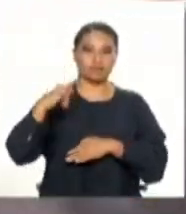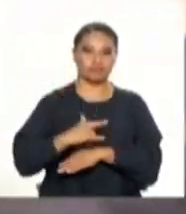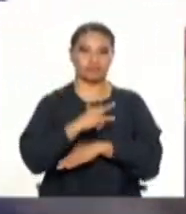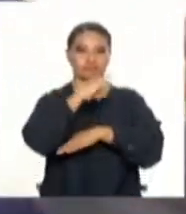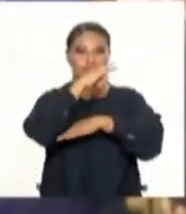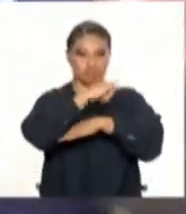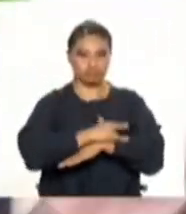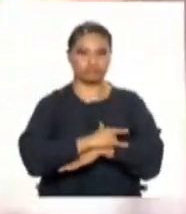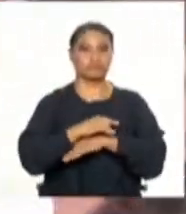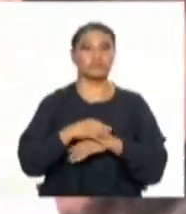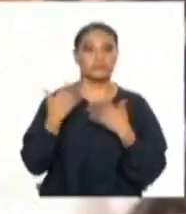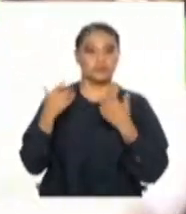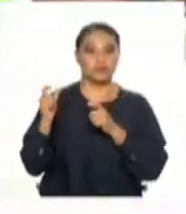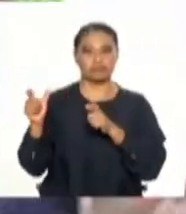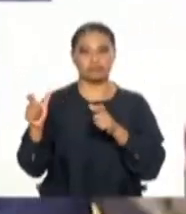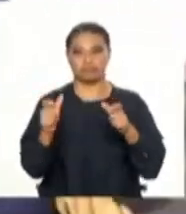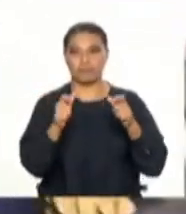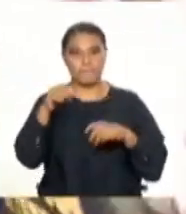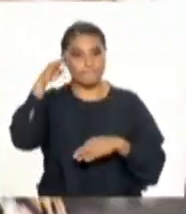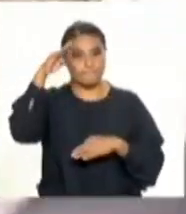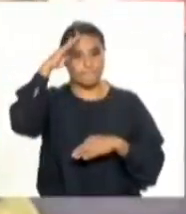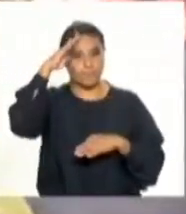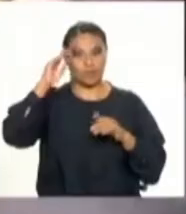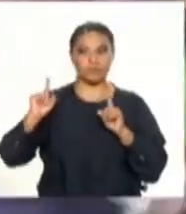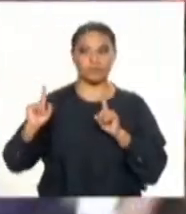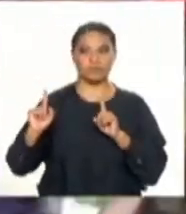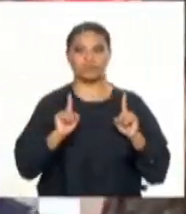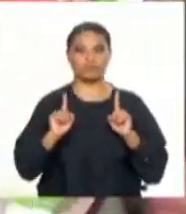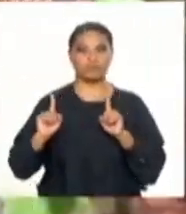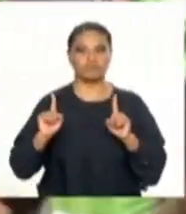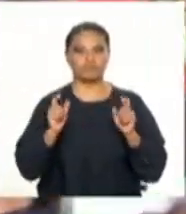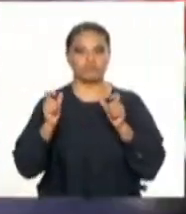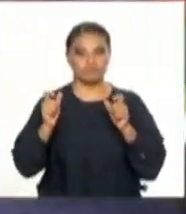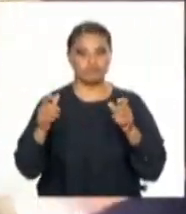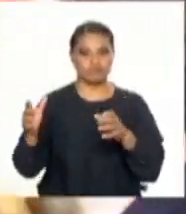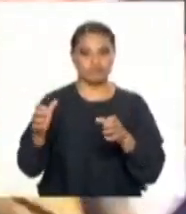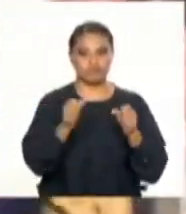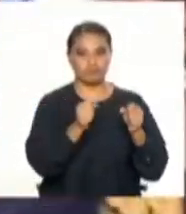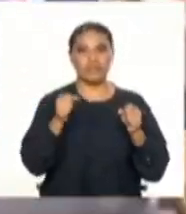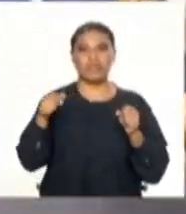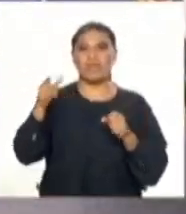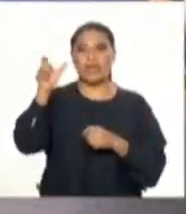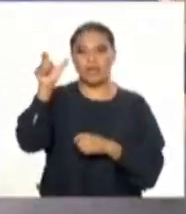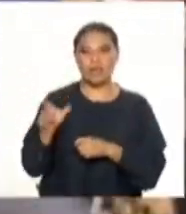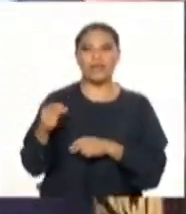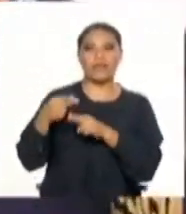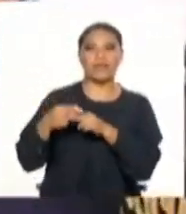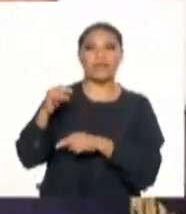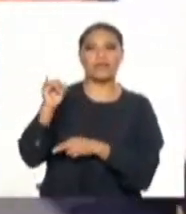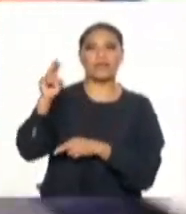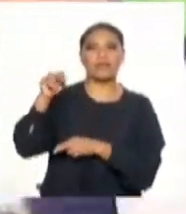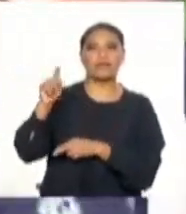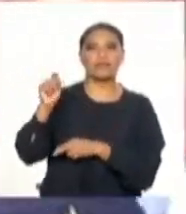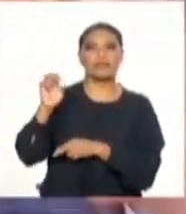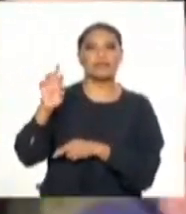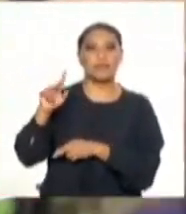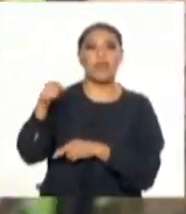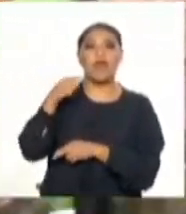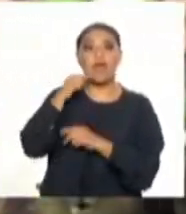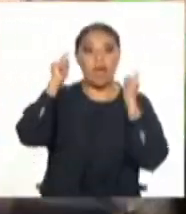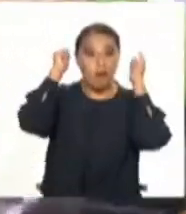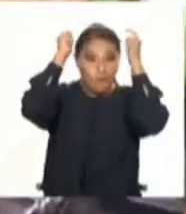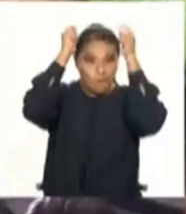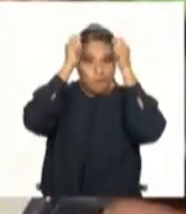Internacional Jorge Chávez, está custodiada por los agentes de la Interpol. Ahí está, ahí está el la coronel imagen, la López. Capucha crema, es ella. Ella, la que